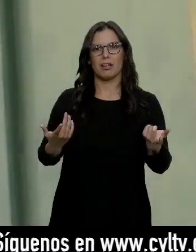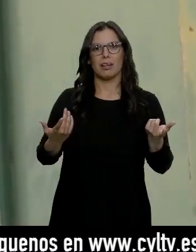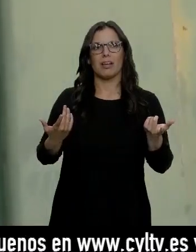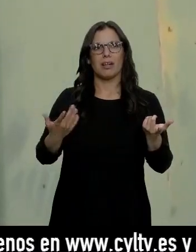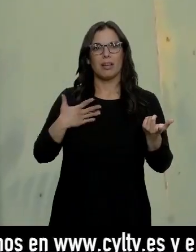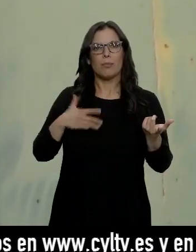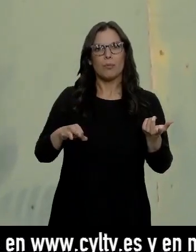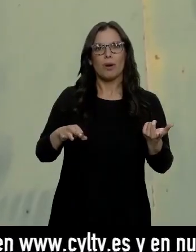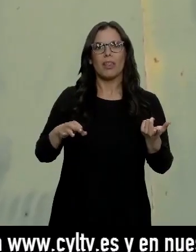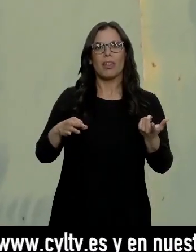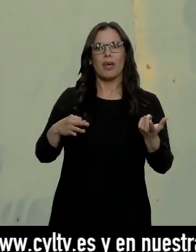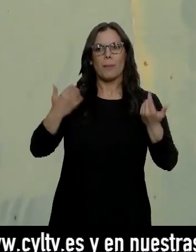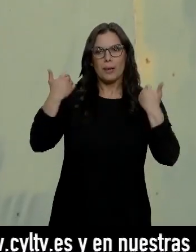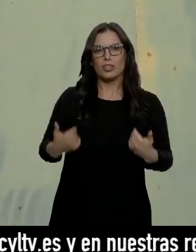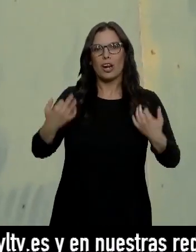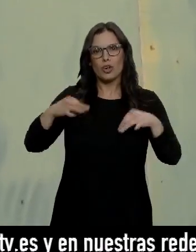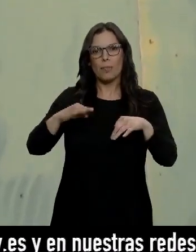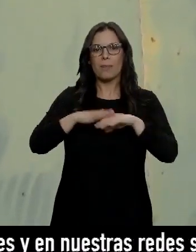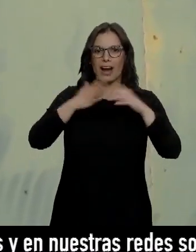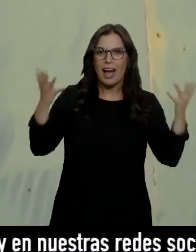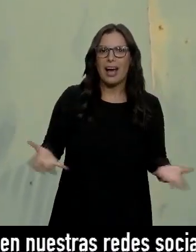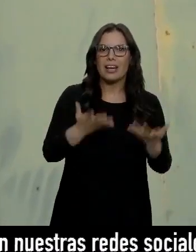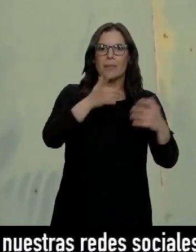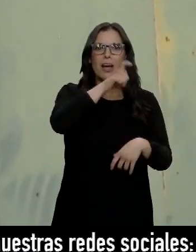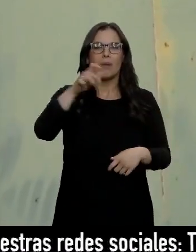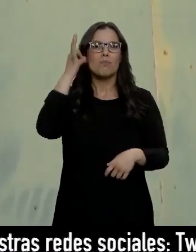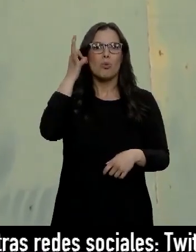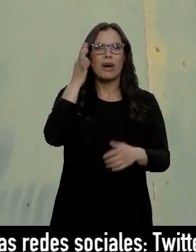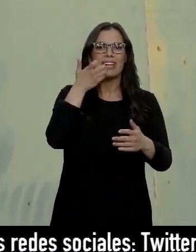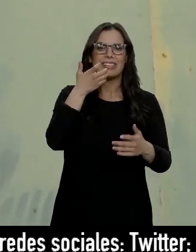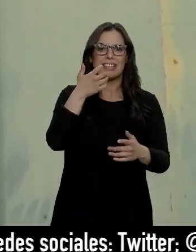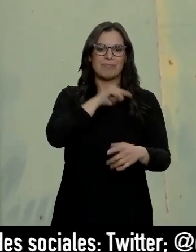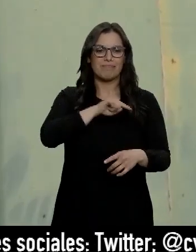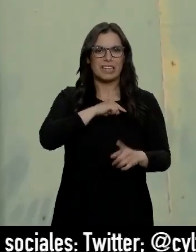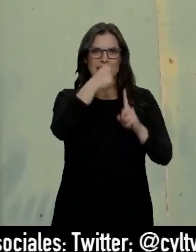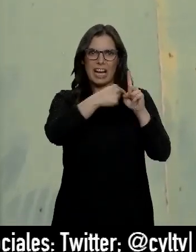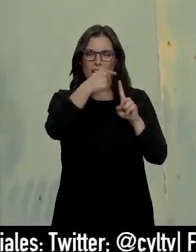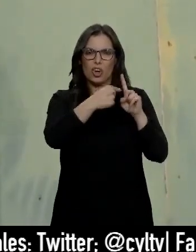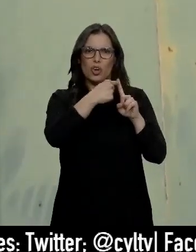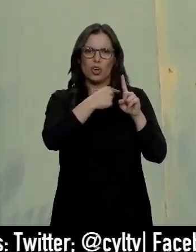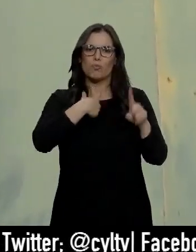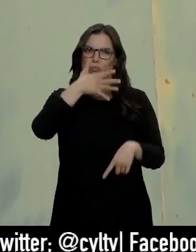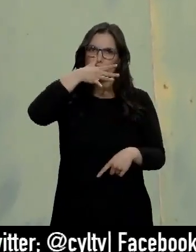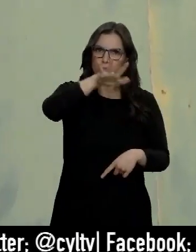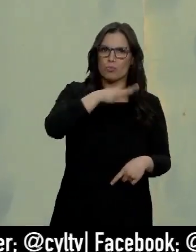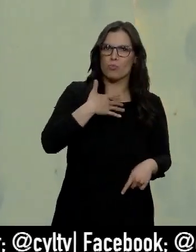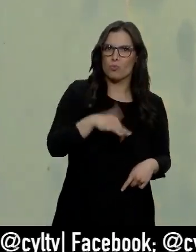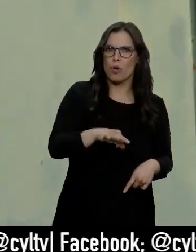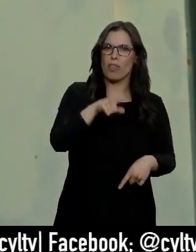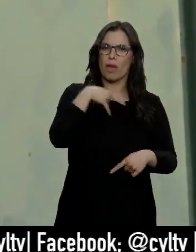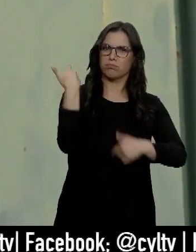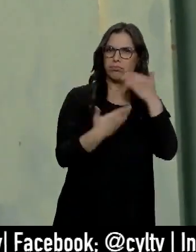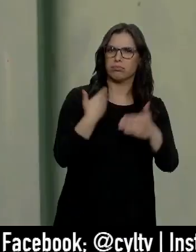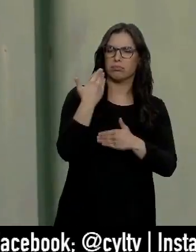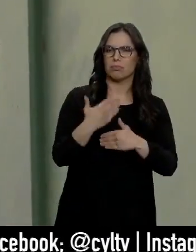ser una persona normal. Y entonces anima a la gente, a las mujeres que estén acosadas, a que denuncien y salgan